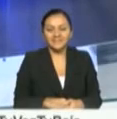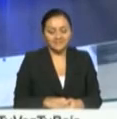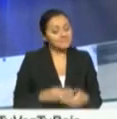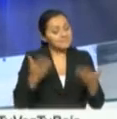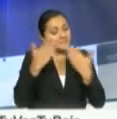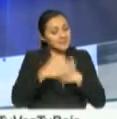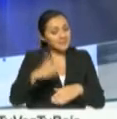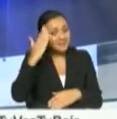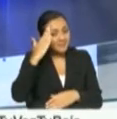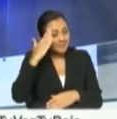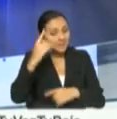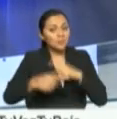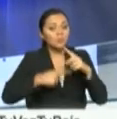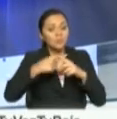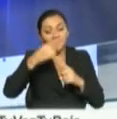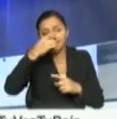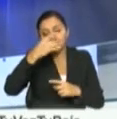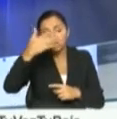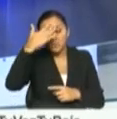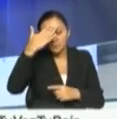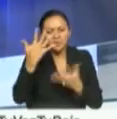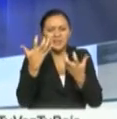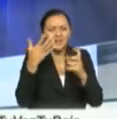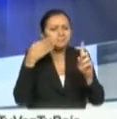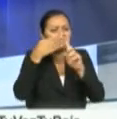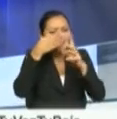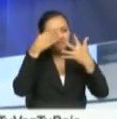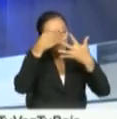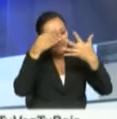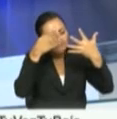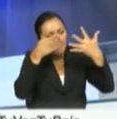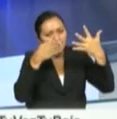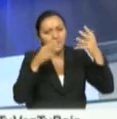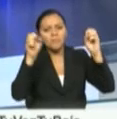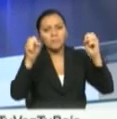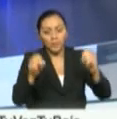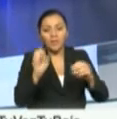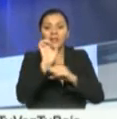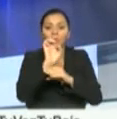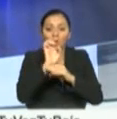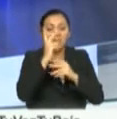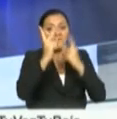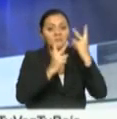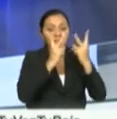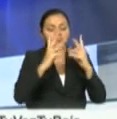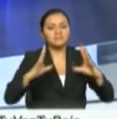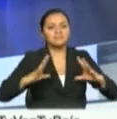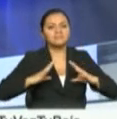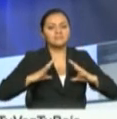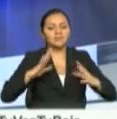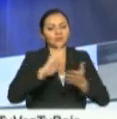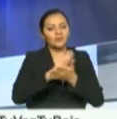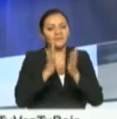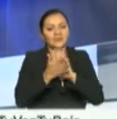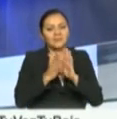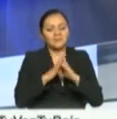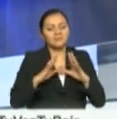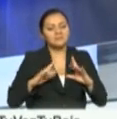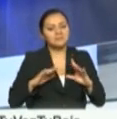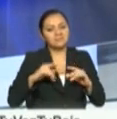Así que ya lo sabes, Santo Domingo es una de las tantas opciones que ofrece Ecuador para este feriado largo de noviembre. Y